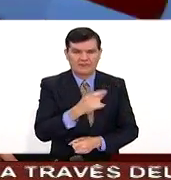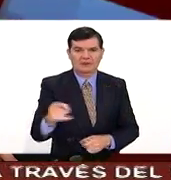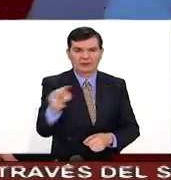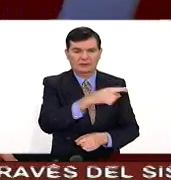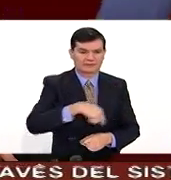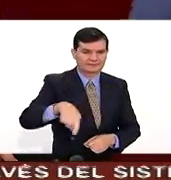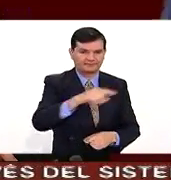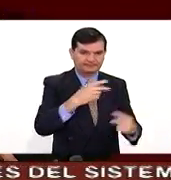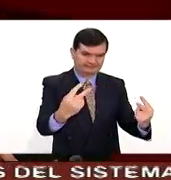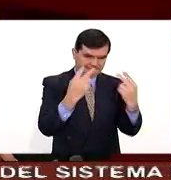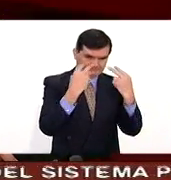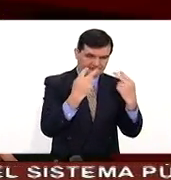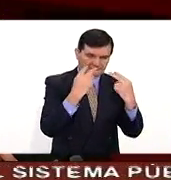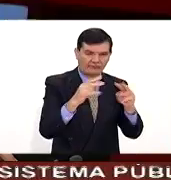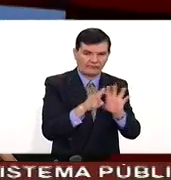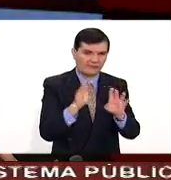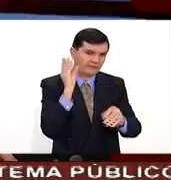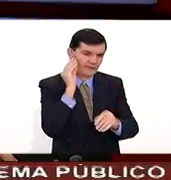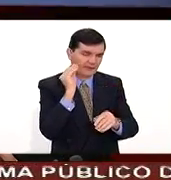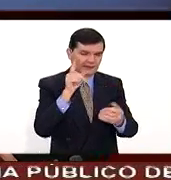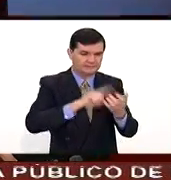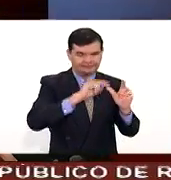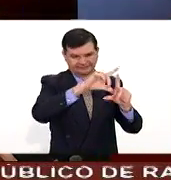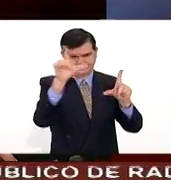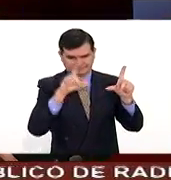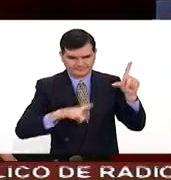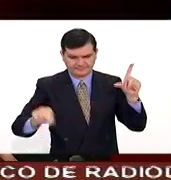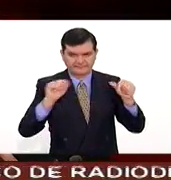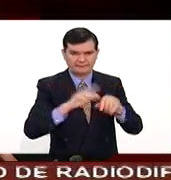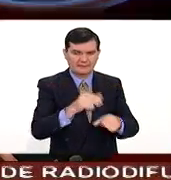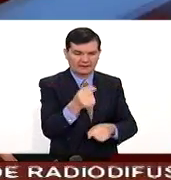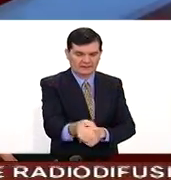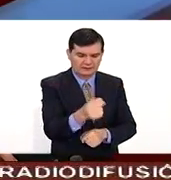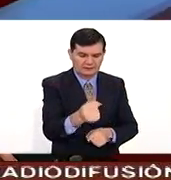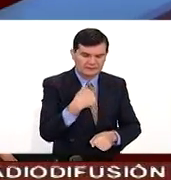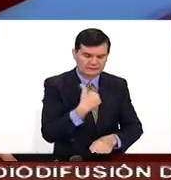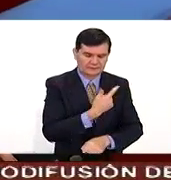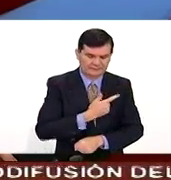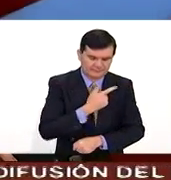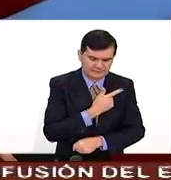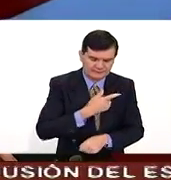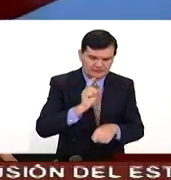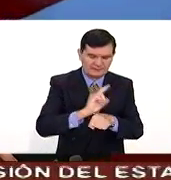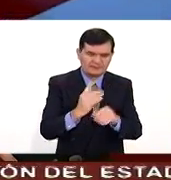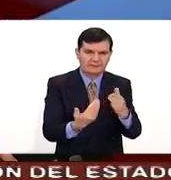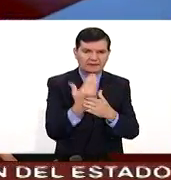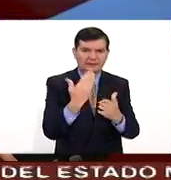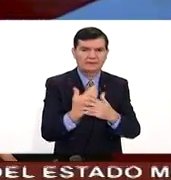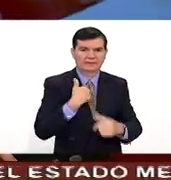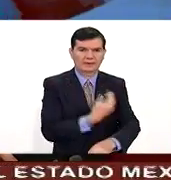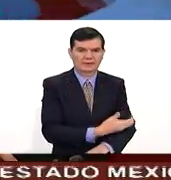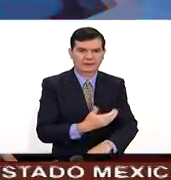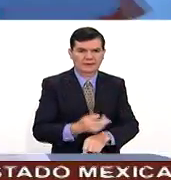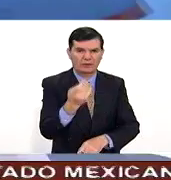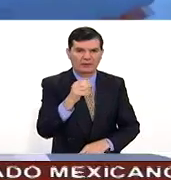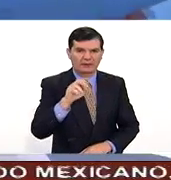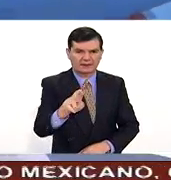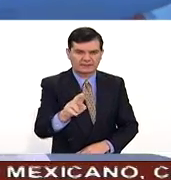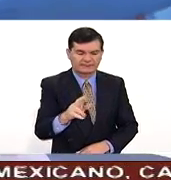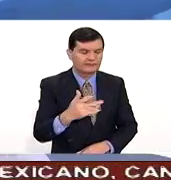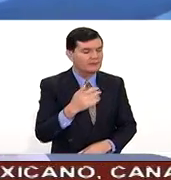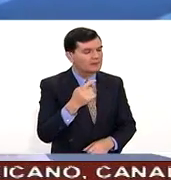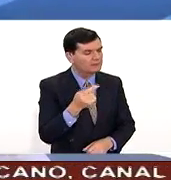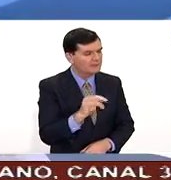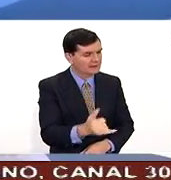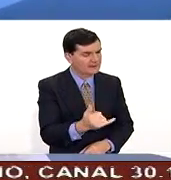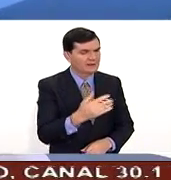están viendo y escuchando en el interior de la República Mexicana. Saludo con mucho gusto, como cada mañana, Omar Cepeda. Omar. Hola,